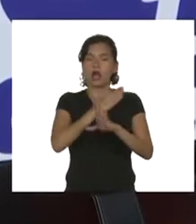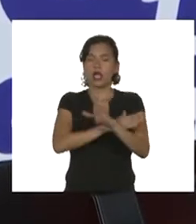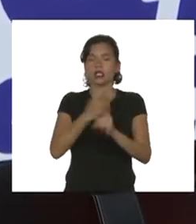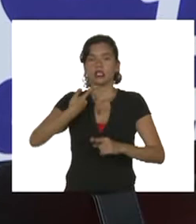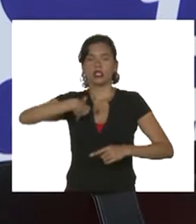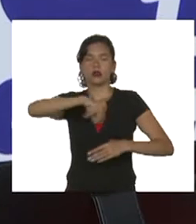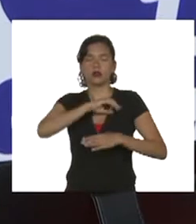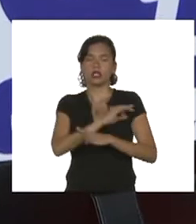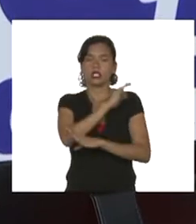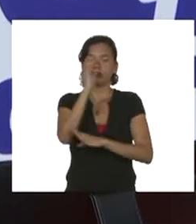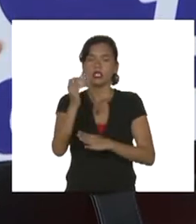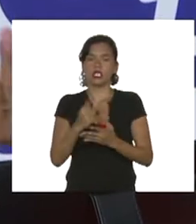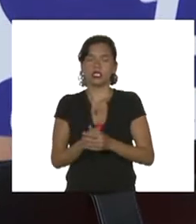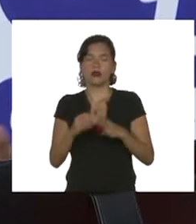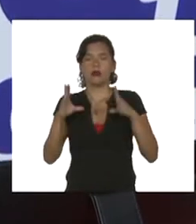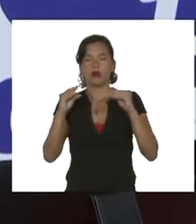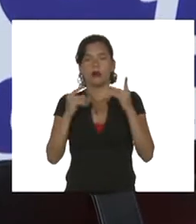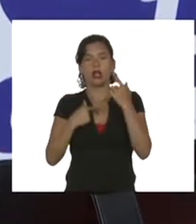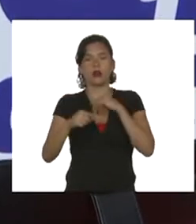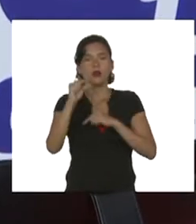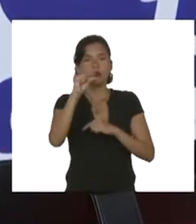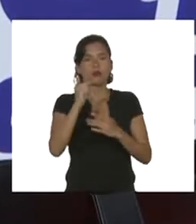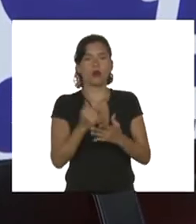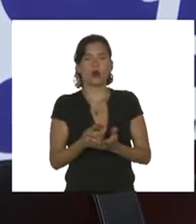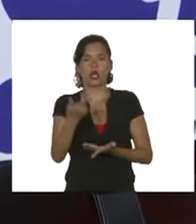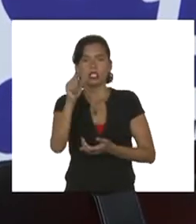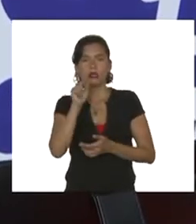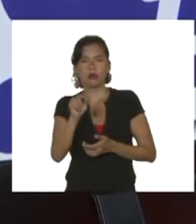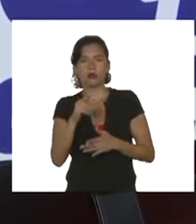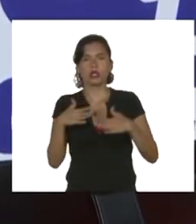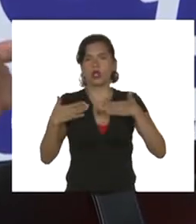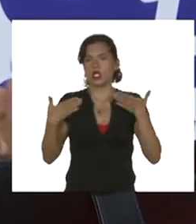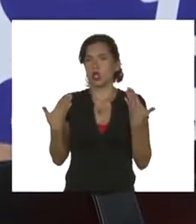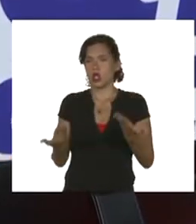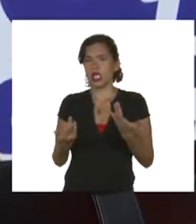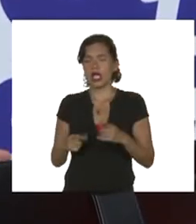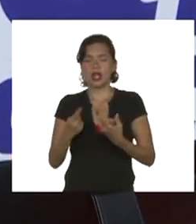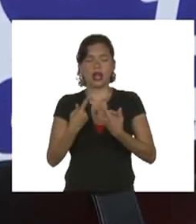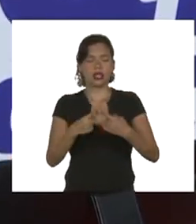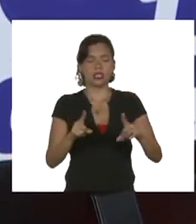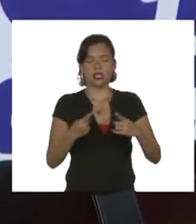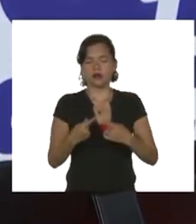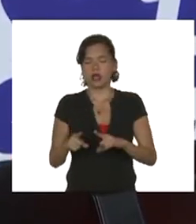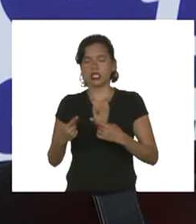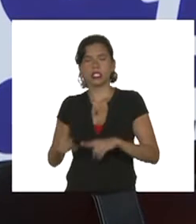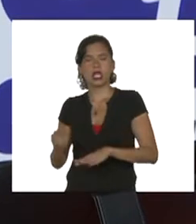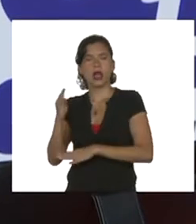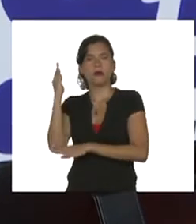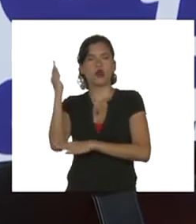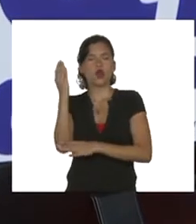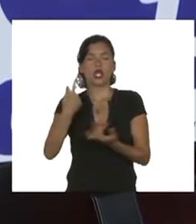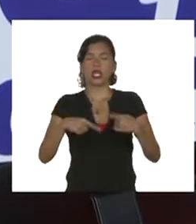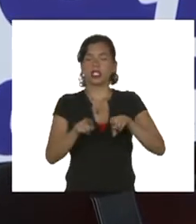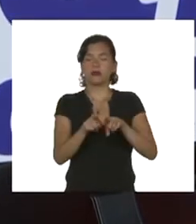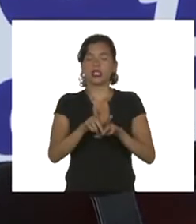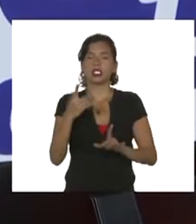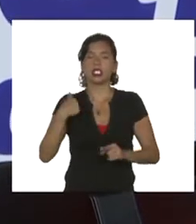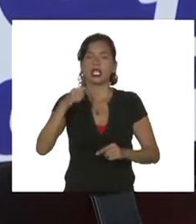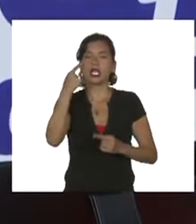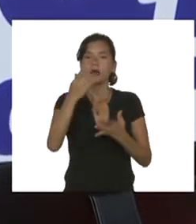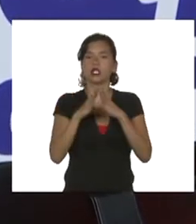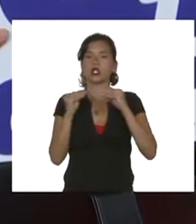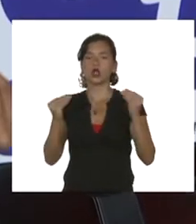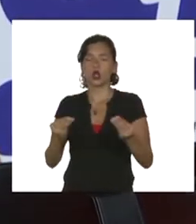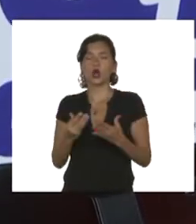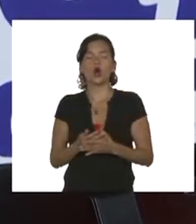nuestro ecosistema. Vamos a conversar un poco en este momento de lo que es la diversidad biológica, que también tiene que ver todo con